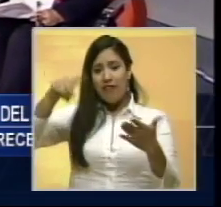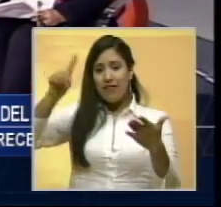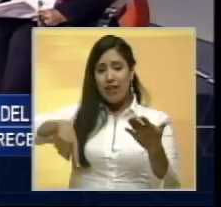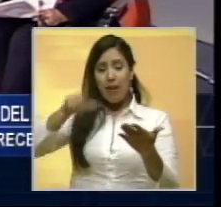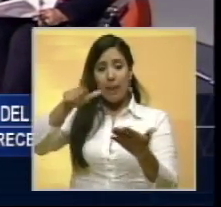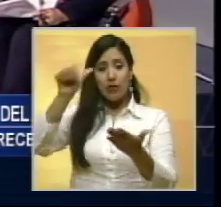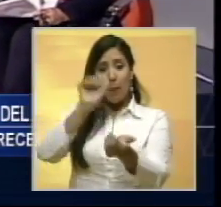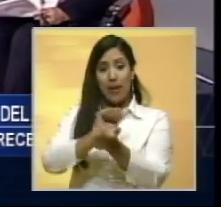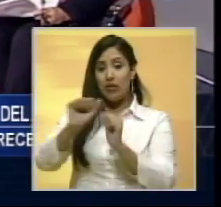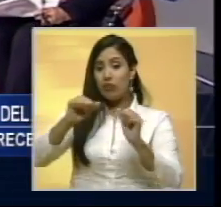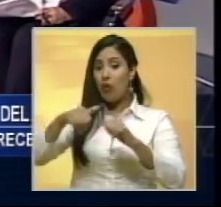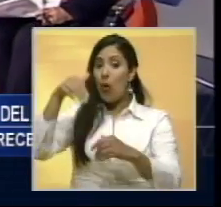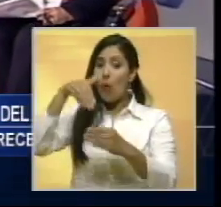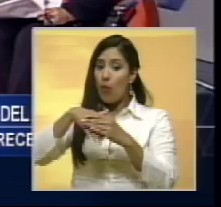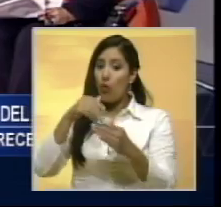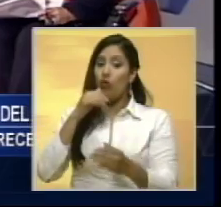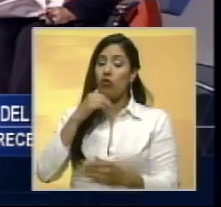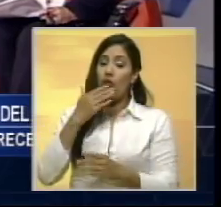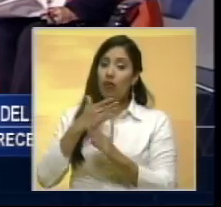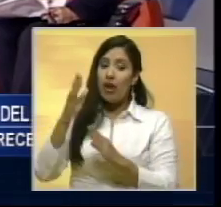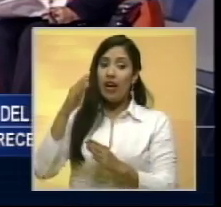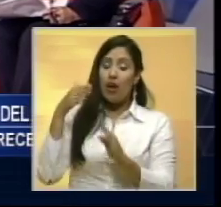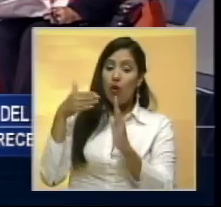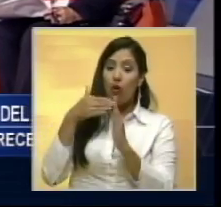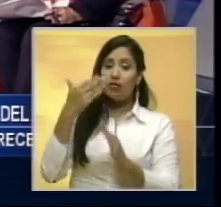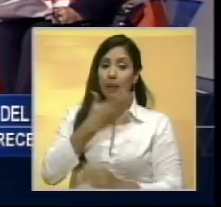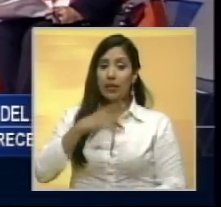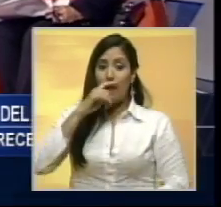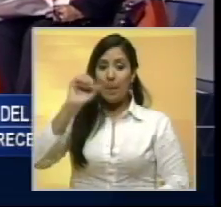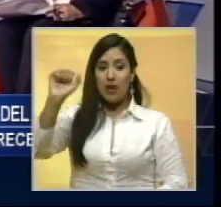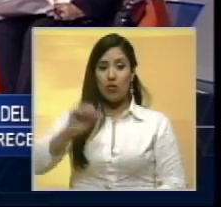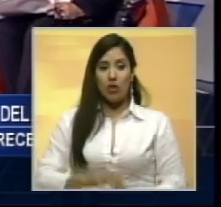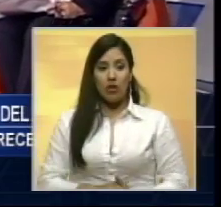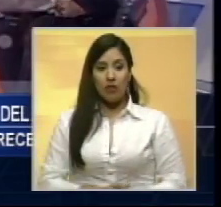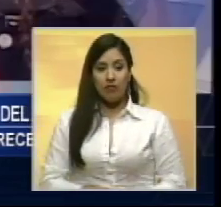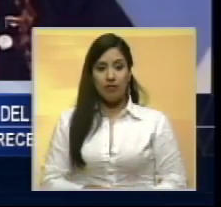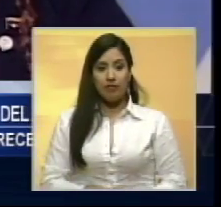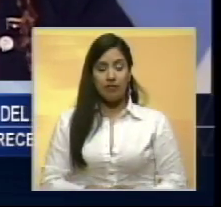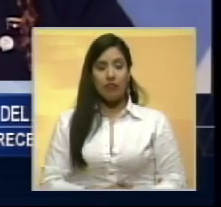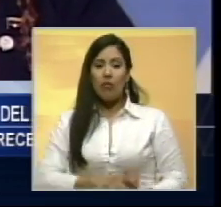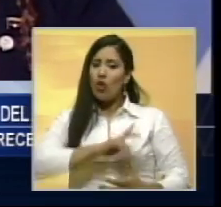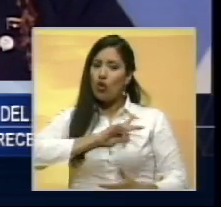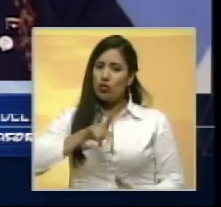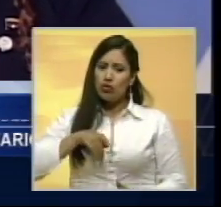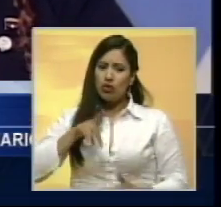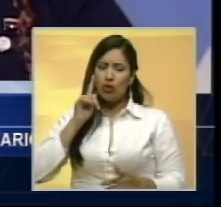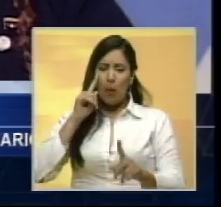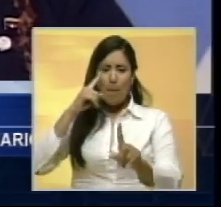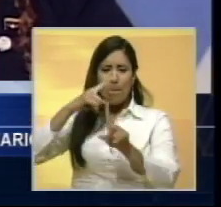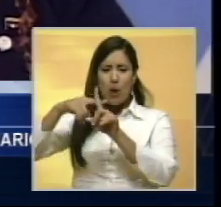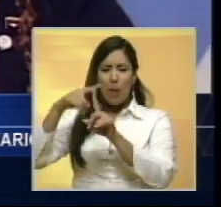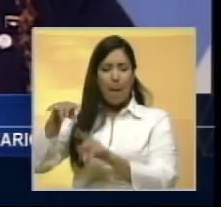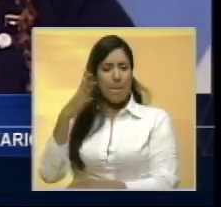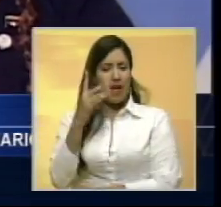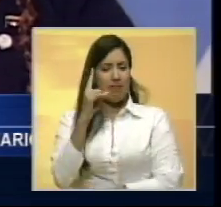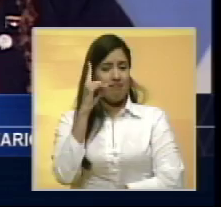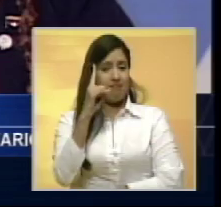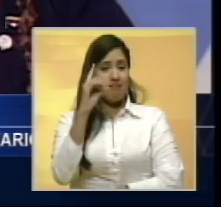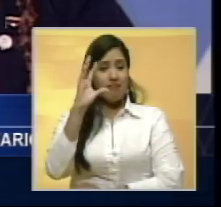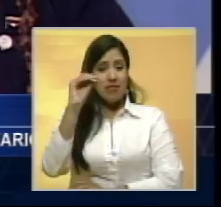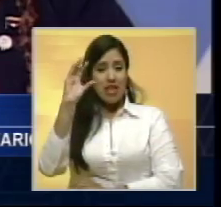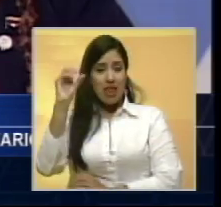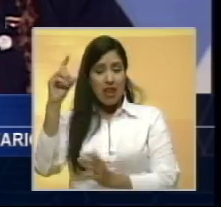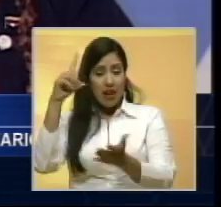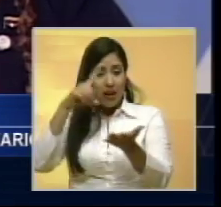privados de libertad para activar el referéndum revocatorio en contra del presidente Nicolás Maduro. Nosotros detectamos a más de